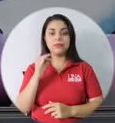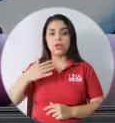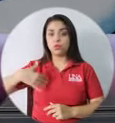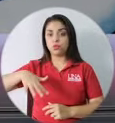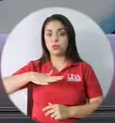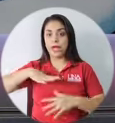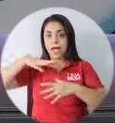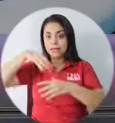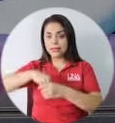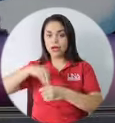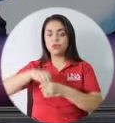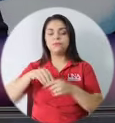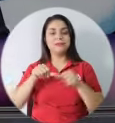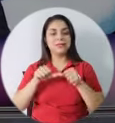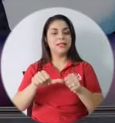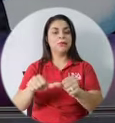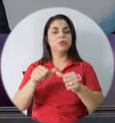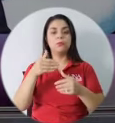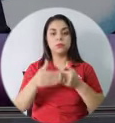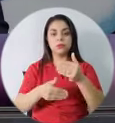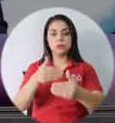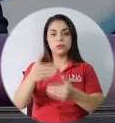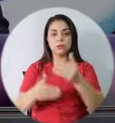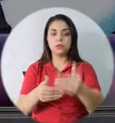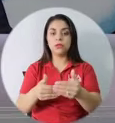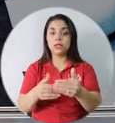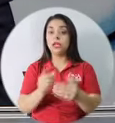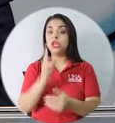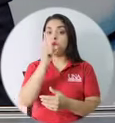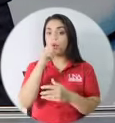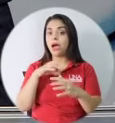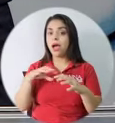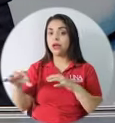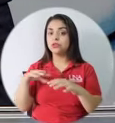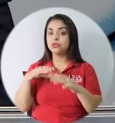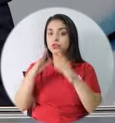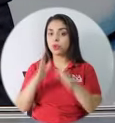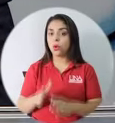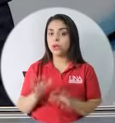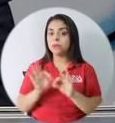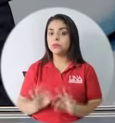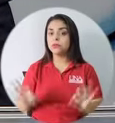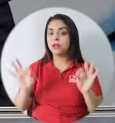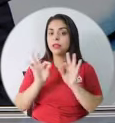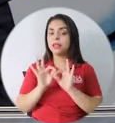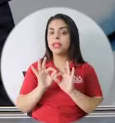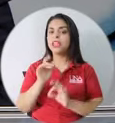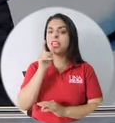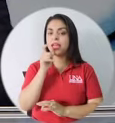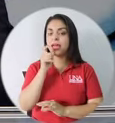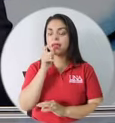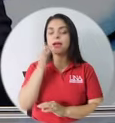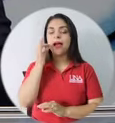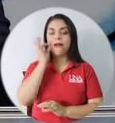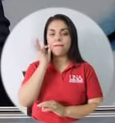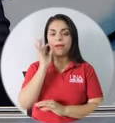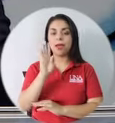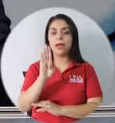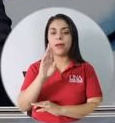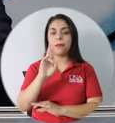entonces seguimos ese proceso. Sí. Y aquí un actor que fue importante en ese proceso, ¿verdad?, es el Café Brit,